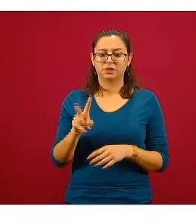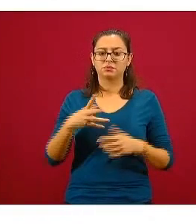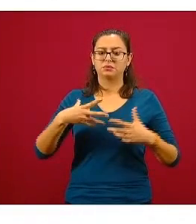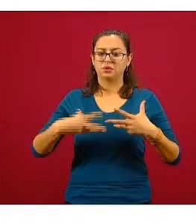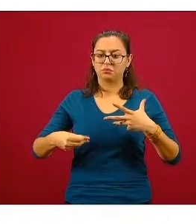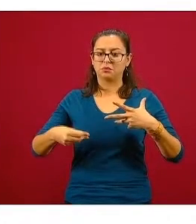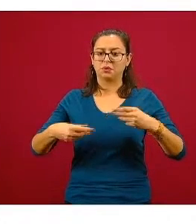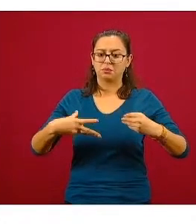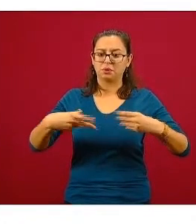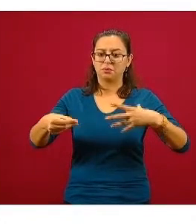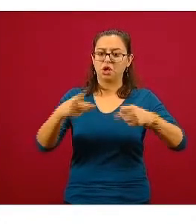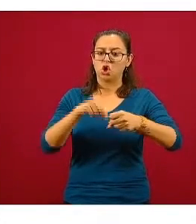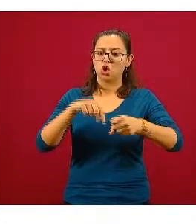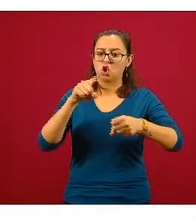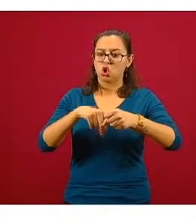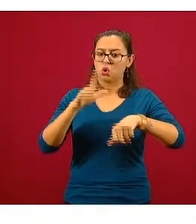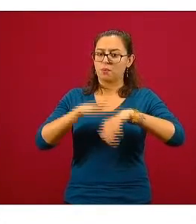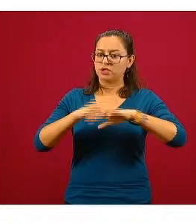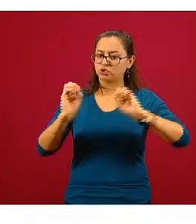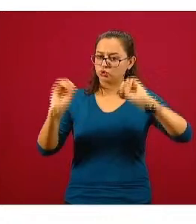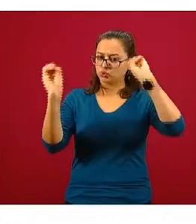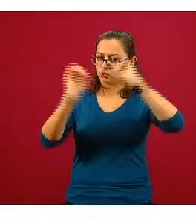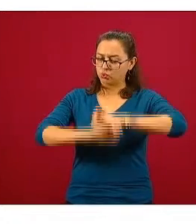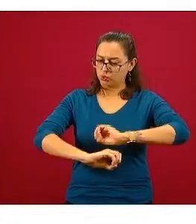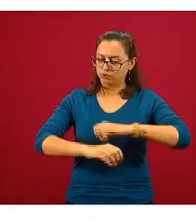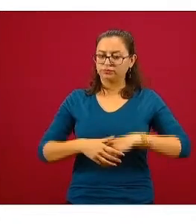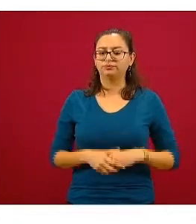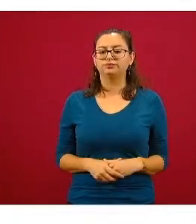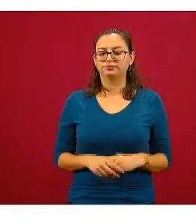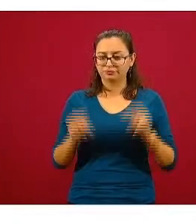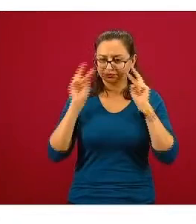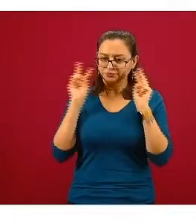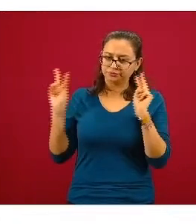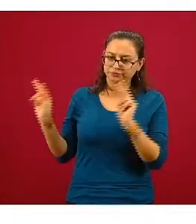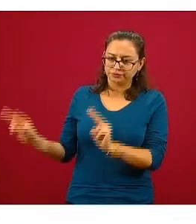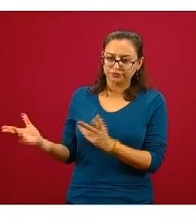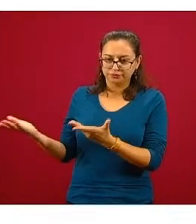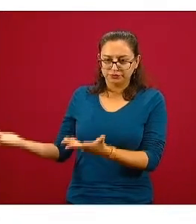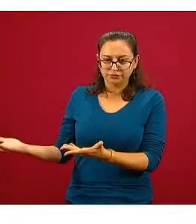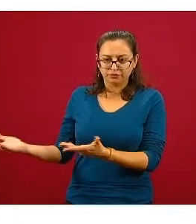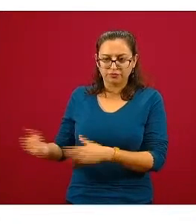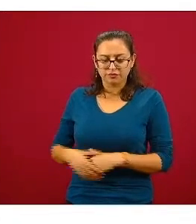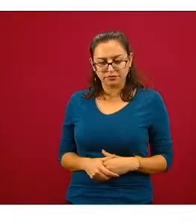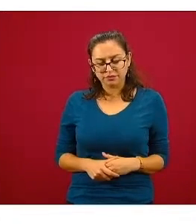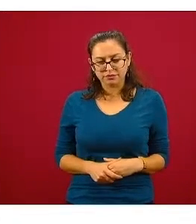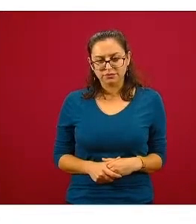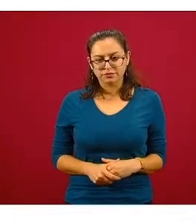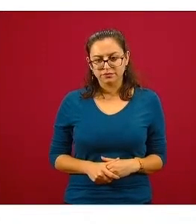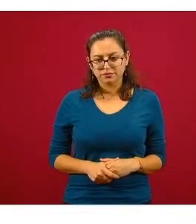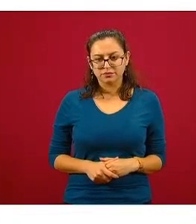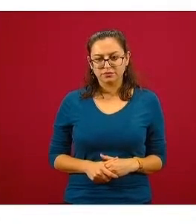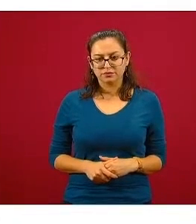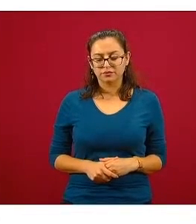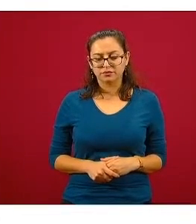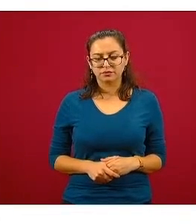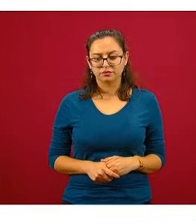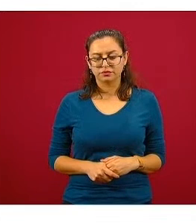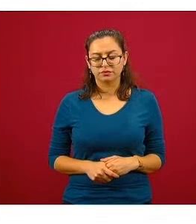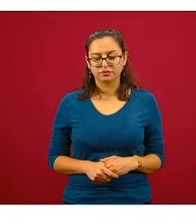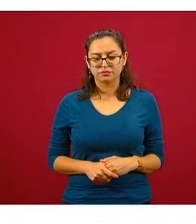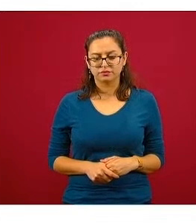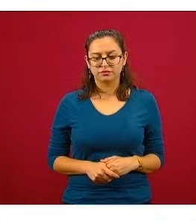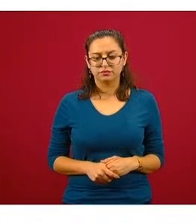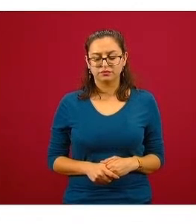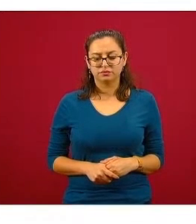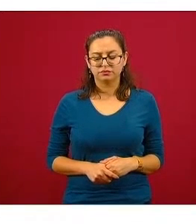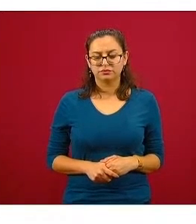caminando las semanas 15 y 16. Aquí ya hay una dispersión importante y luego un incremento de intensidad en Carmen, Candelaria, también en